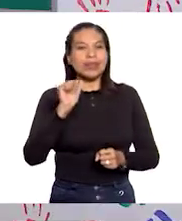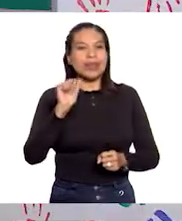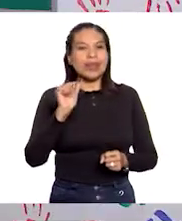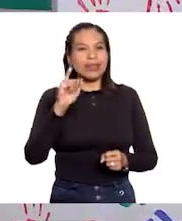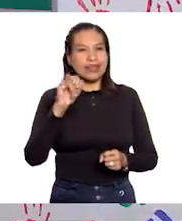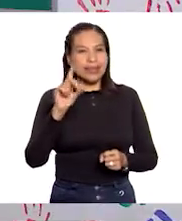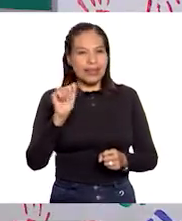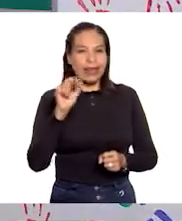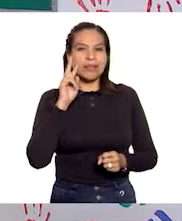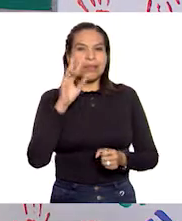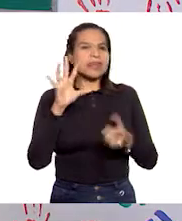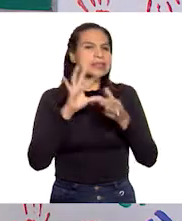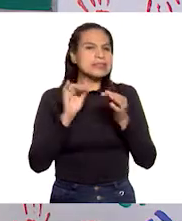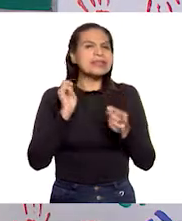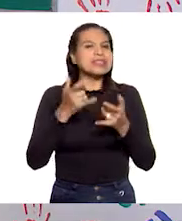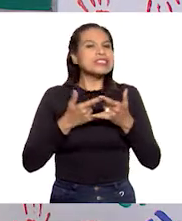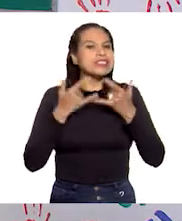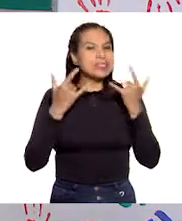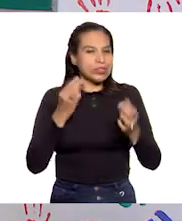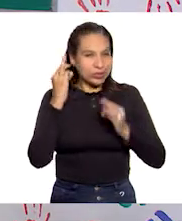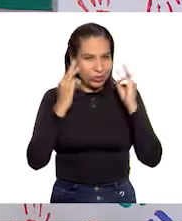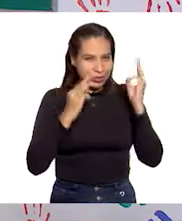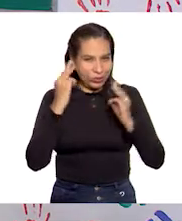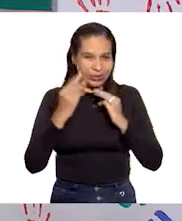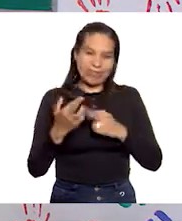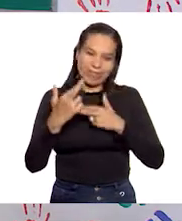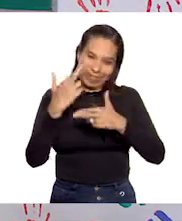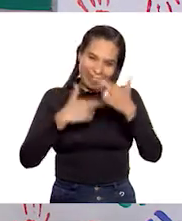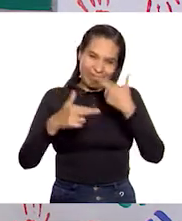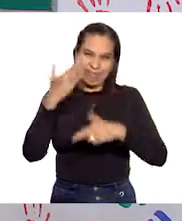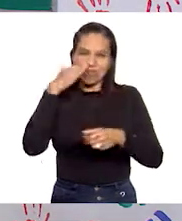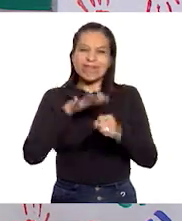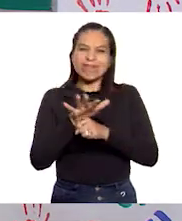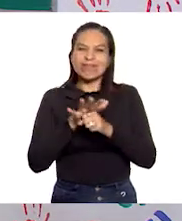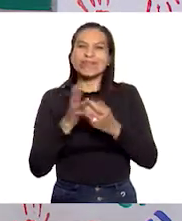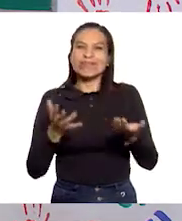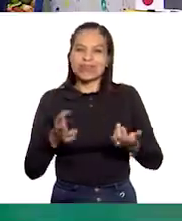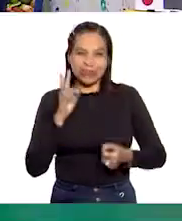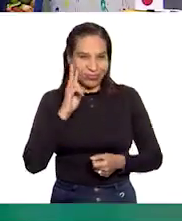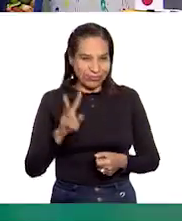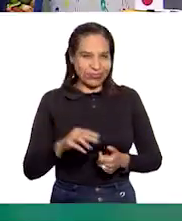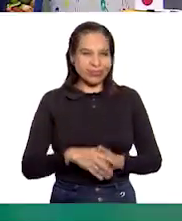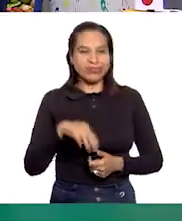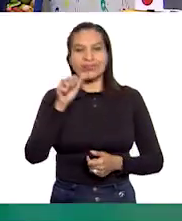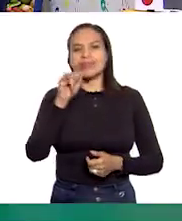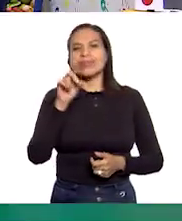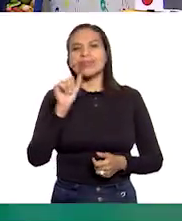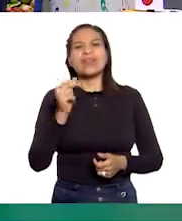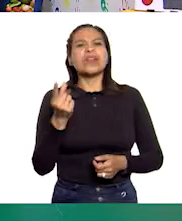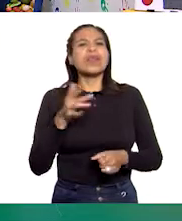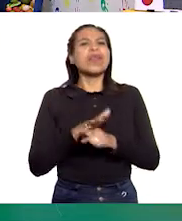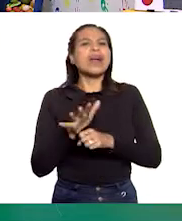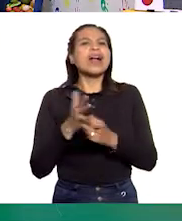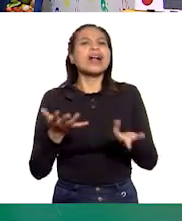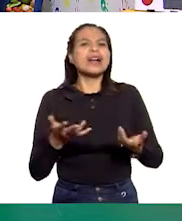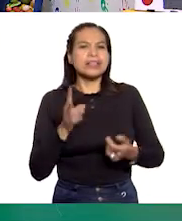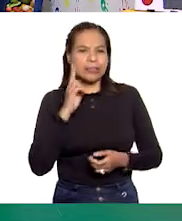Aida nos diga un poquito la historia de este museo y regresando sabrás cuál es. A ver, Aida, ¿qué museo